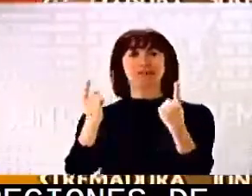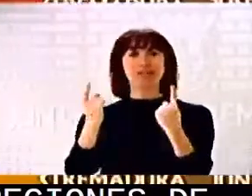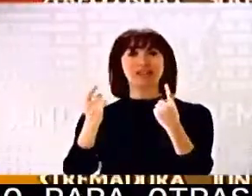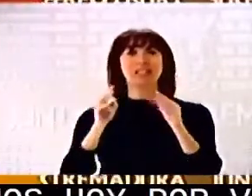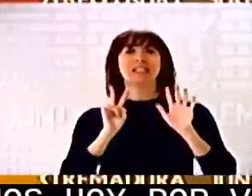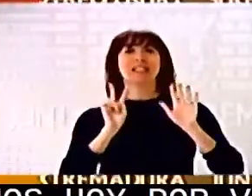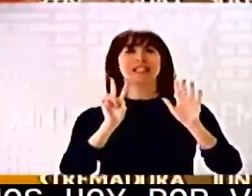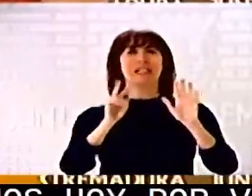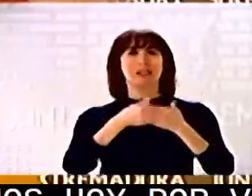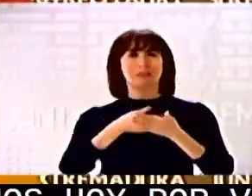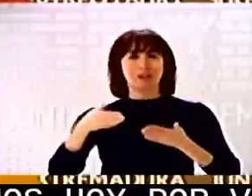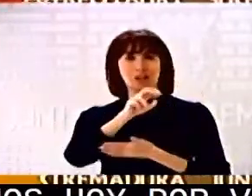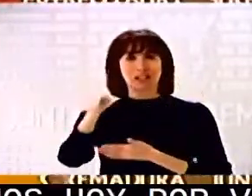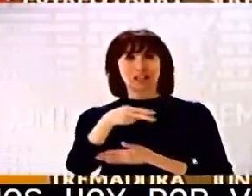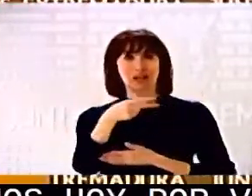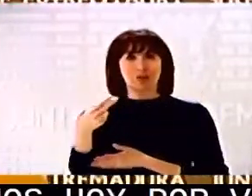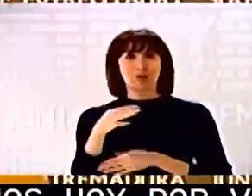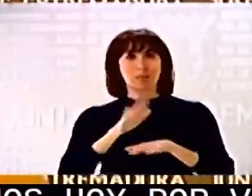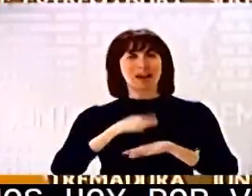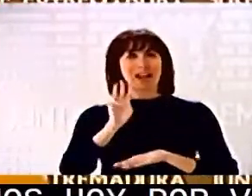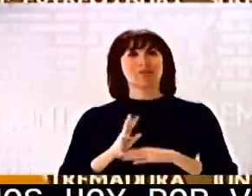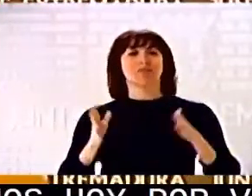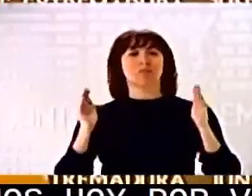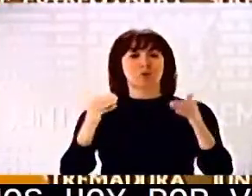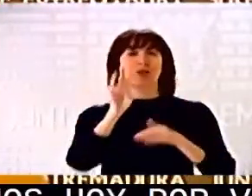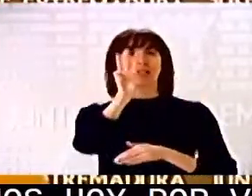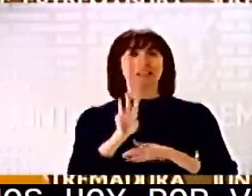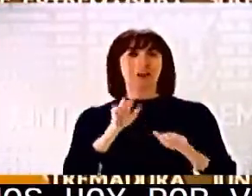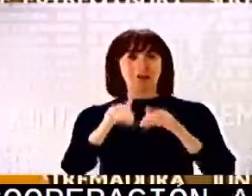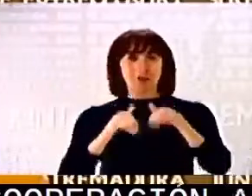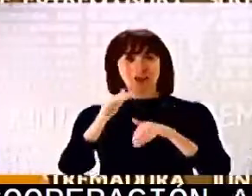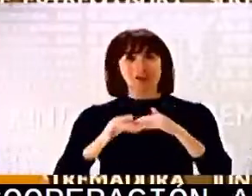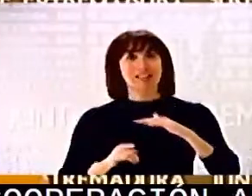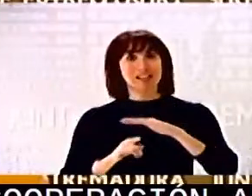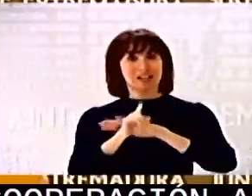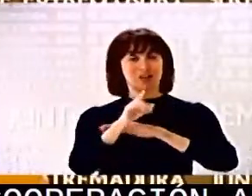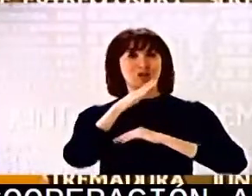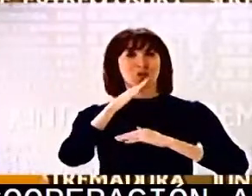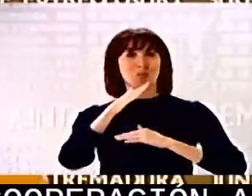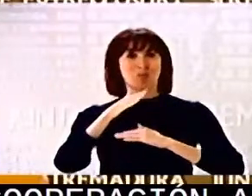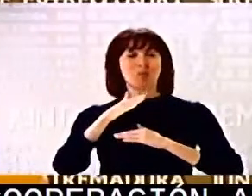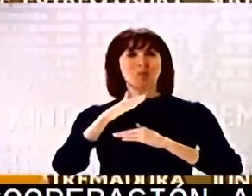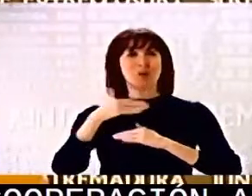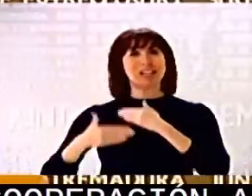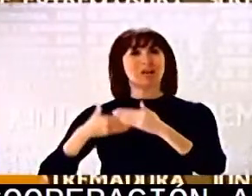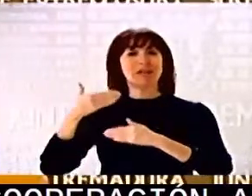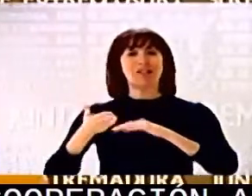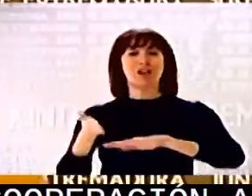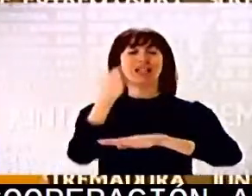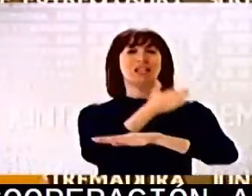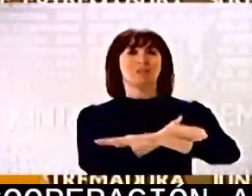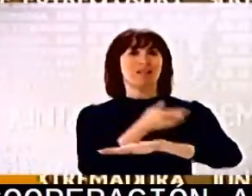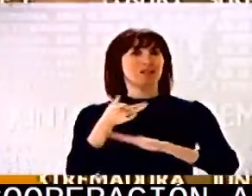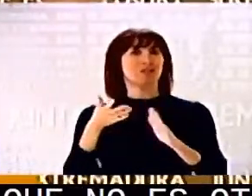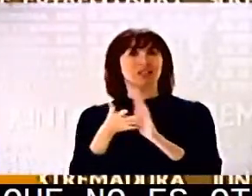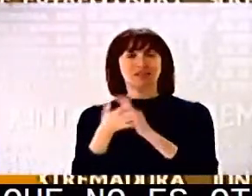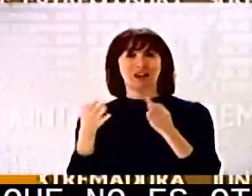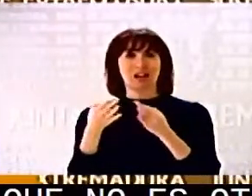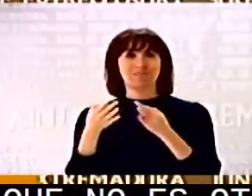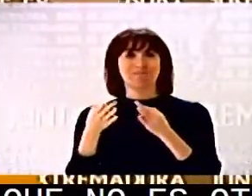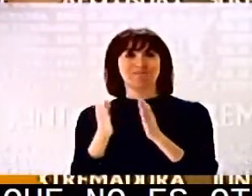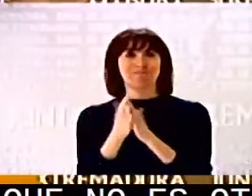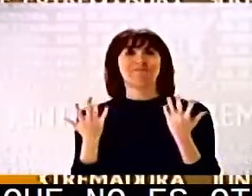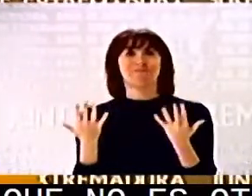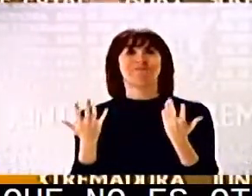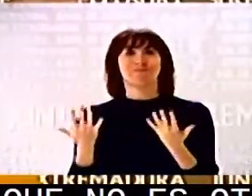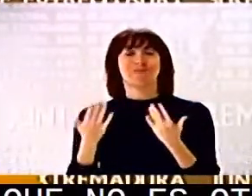7 millones de euros a 3 convocatorias de cooperación al desarrollo por tramitación anticipada, que no es otra cosa que acelerar